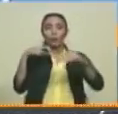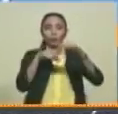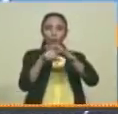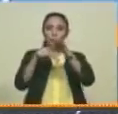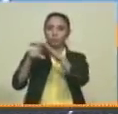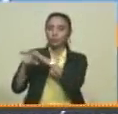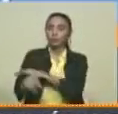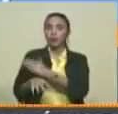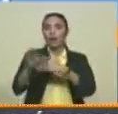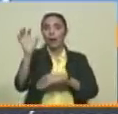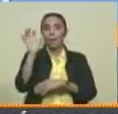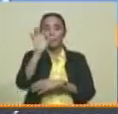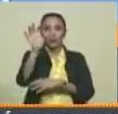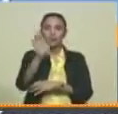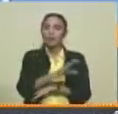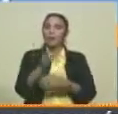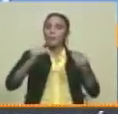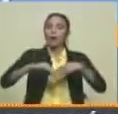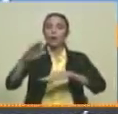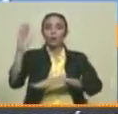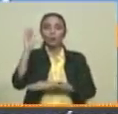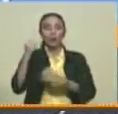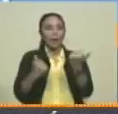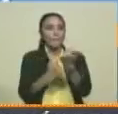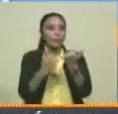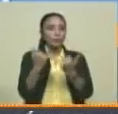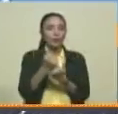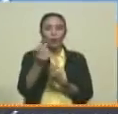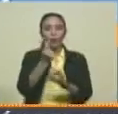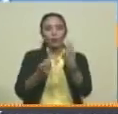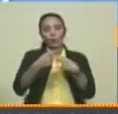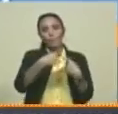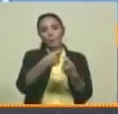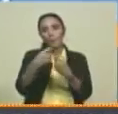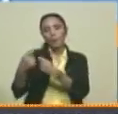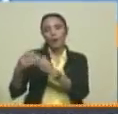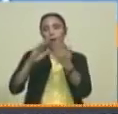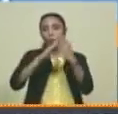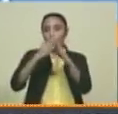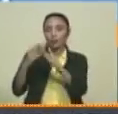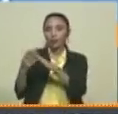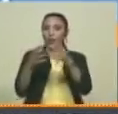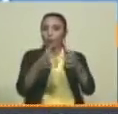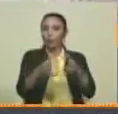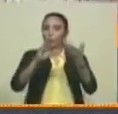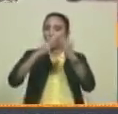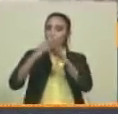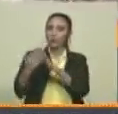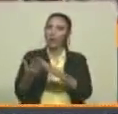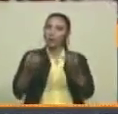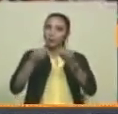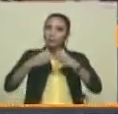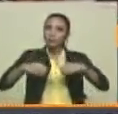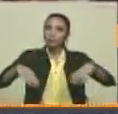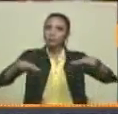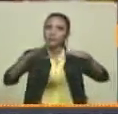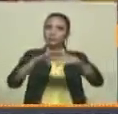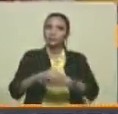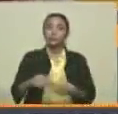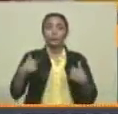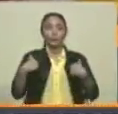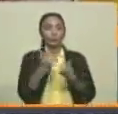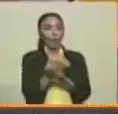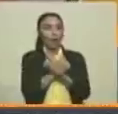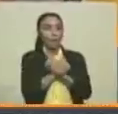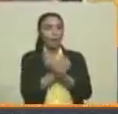a juramentar, a establecer y a apoyar con recursos las comunas y los consejos comunales. A darles un abrazo, yo